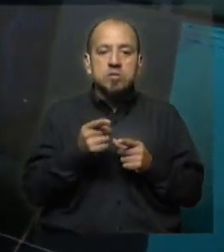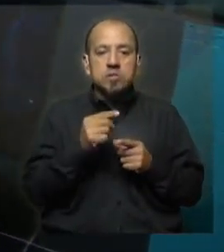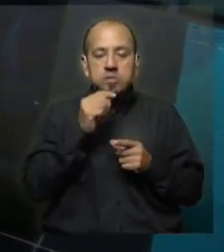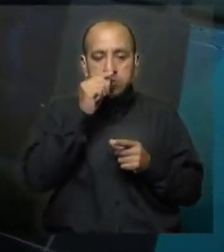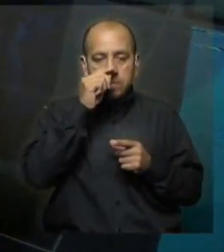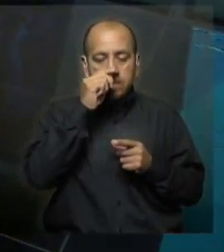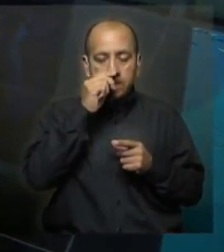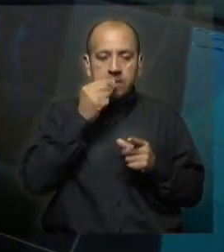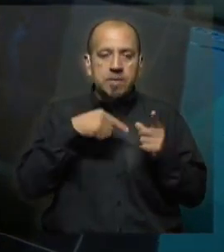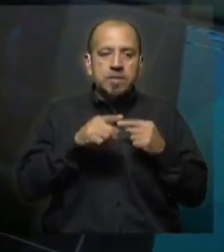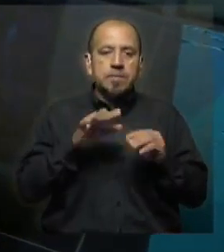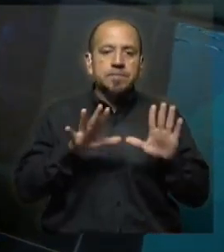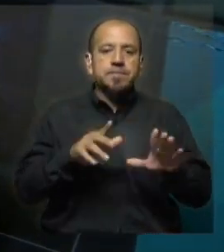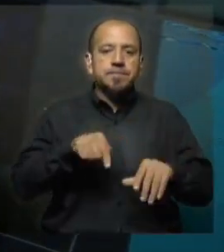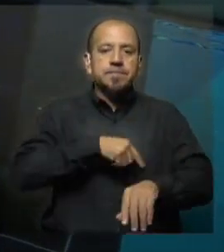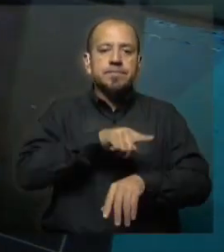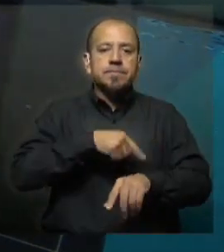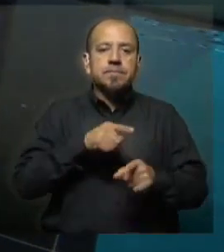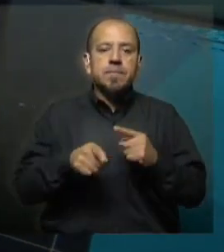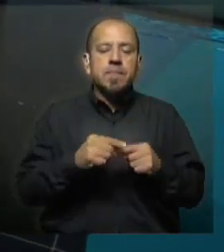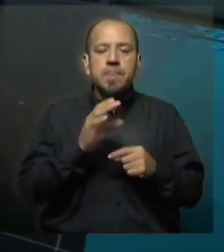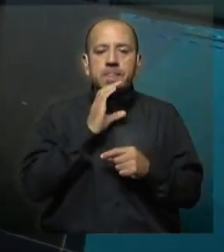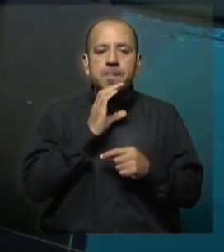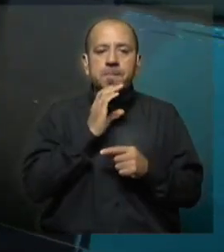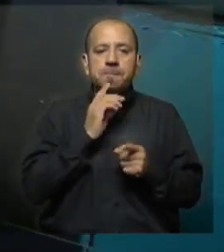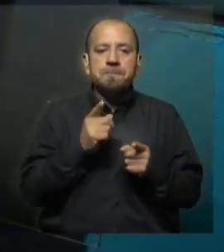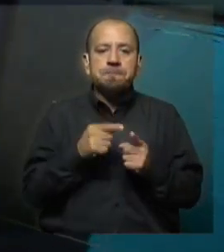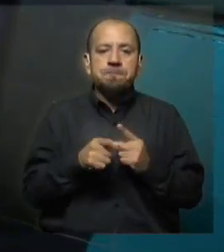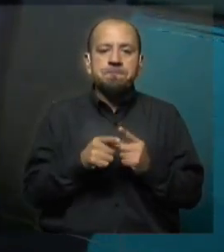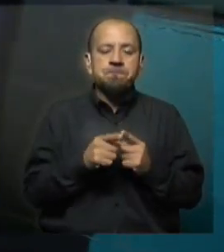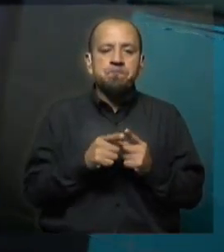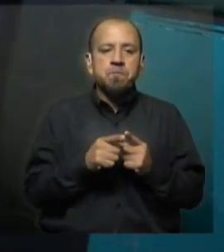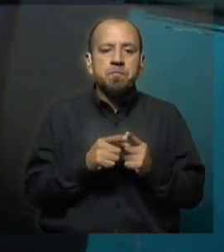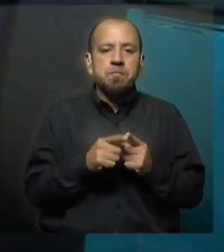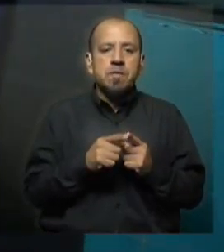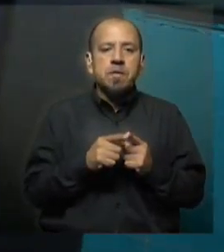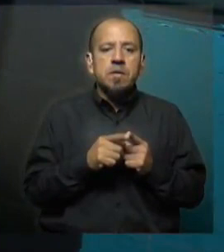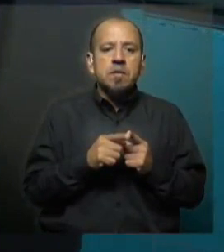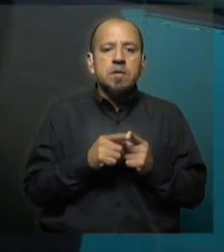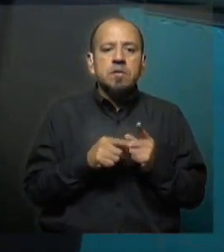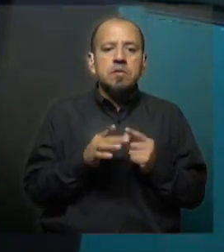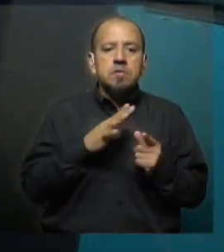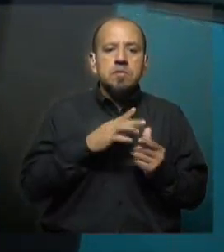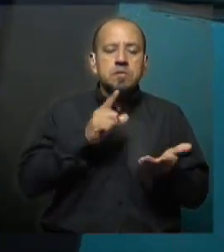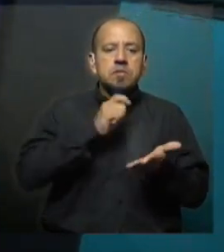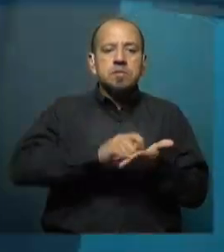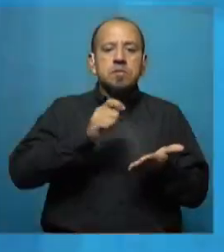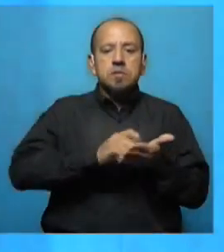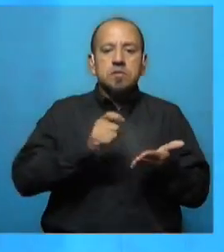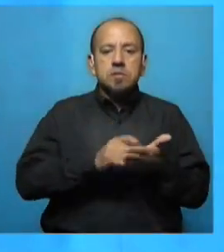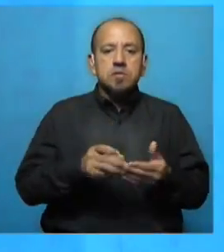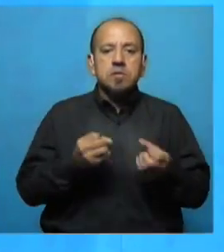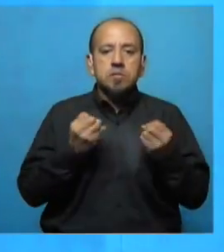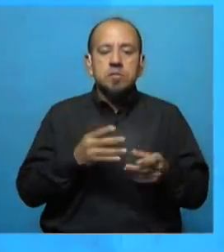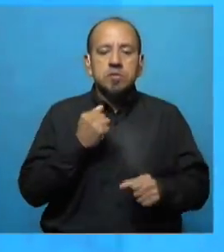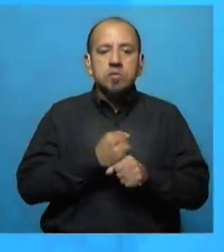pero eran Fueron 10 horas de material de humor de actualidad y bueno teníamos que escribir el contrarreloj porque era